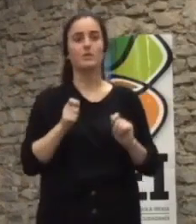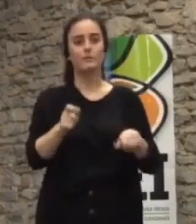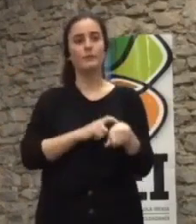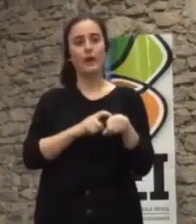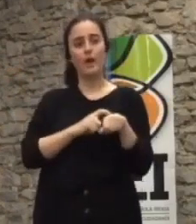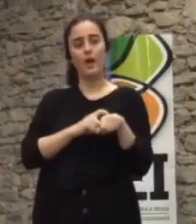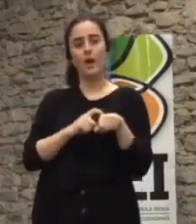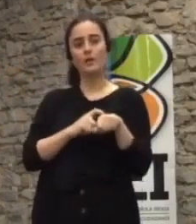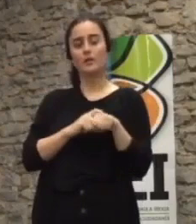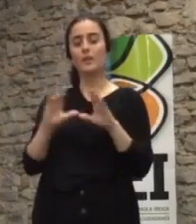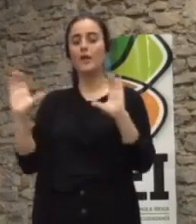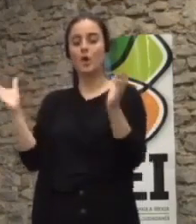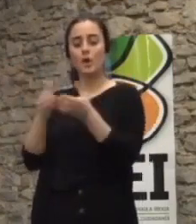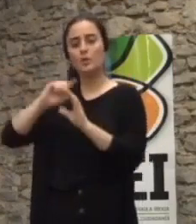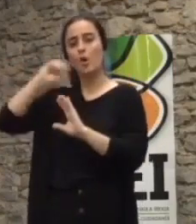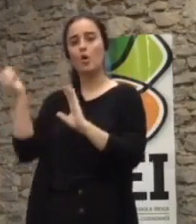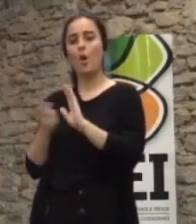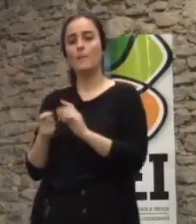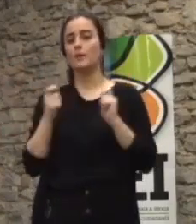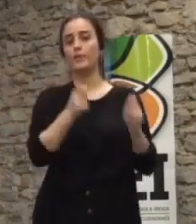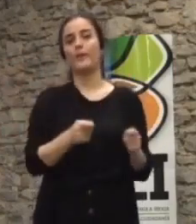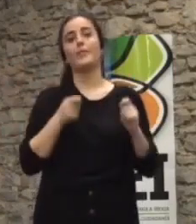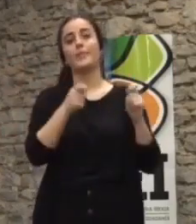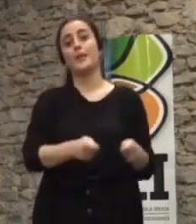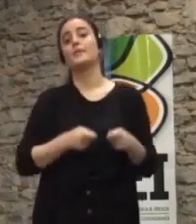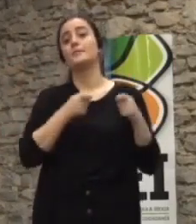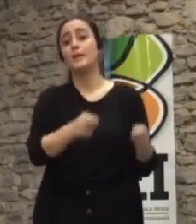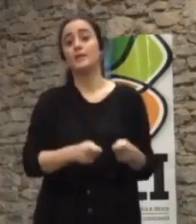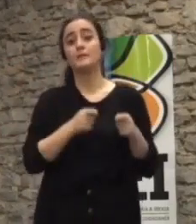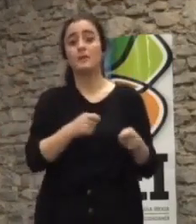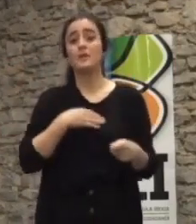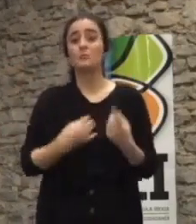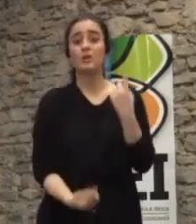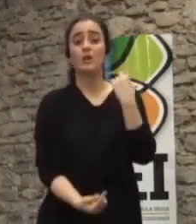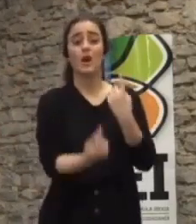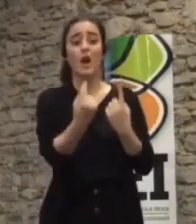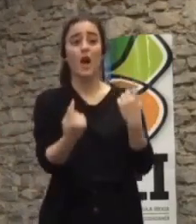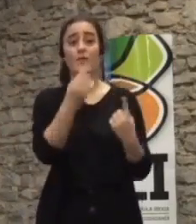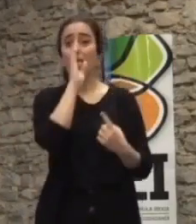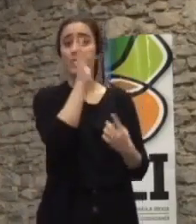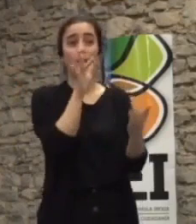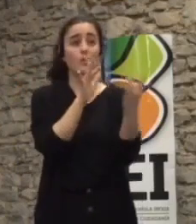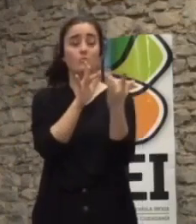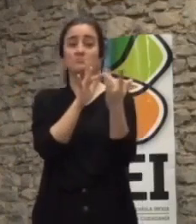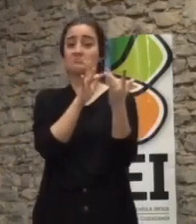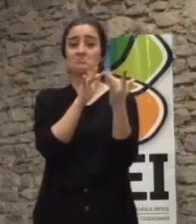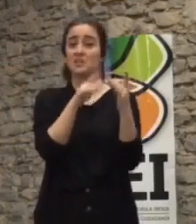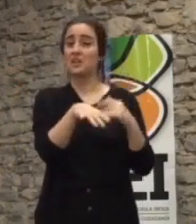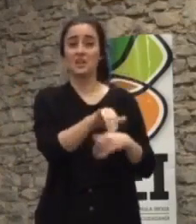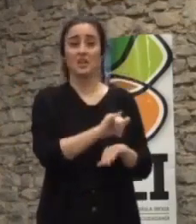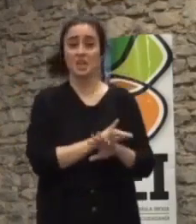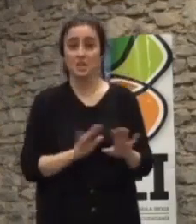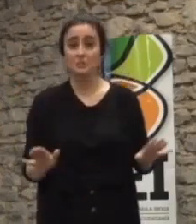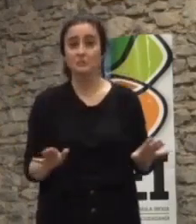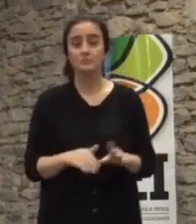estamos tomando que las tiene un colectivo por entero. En la inmensa mayoría de casos seguramente ni haya existido una interacción directa con la persona sobre la que tenemos